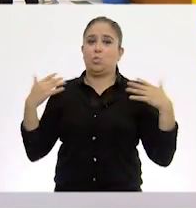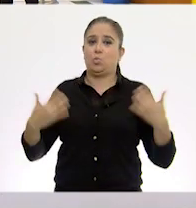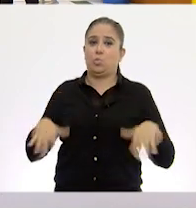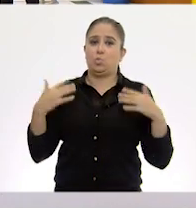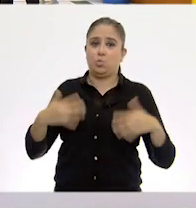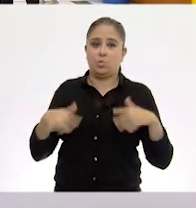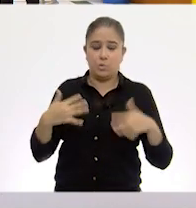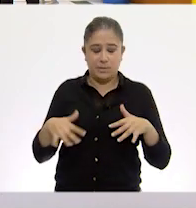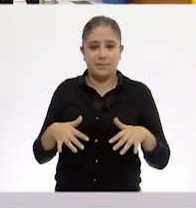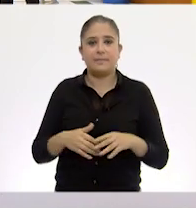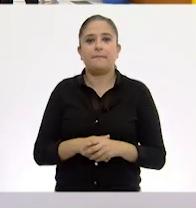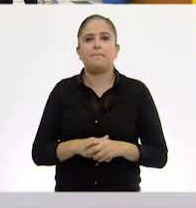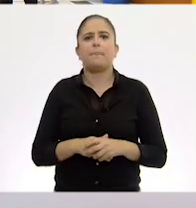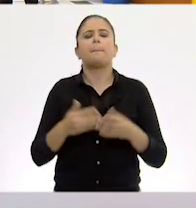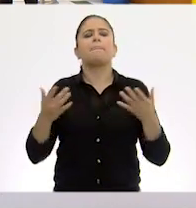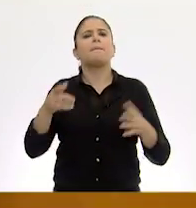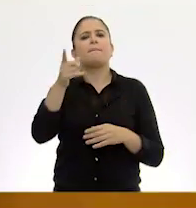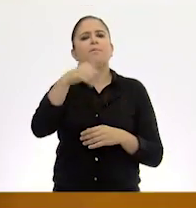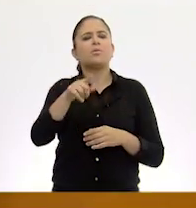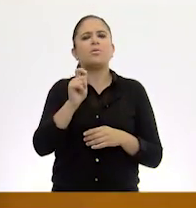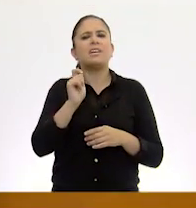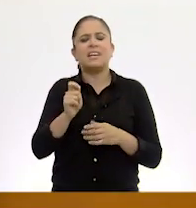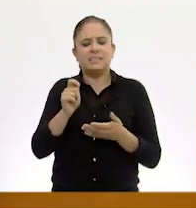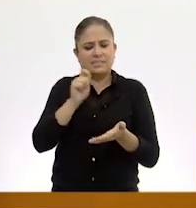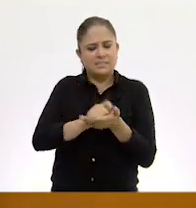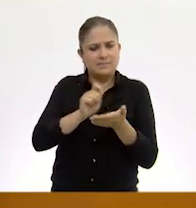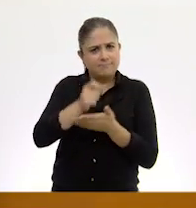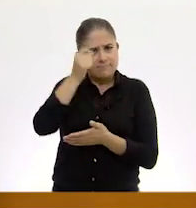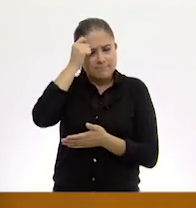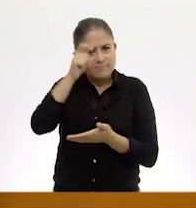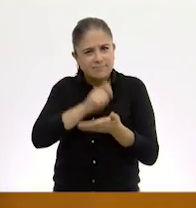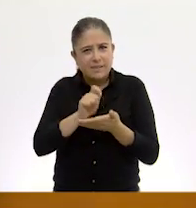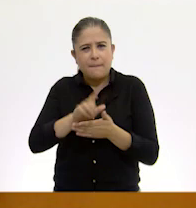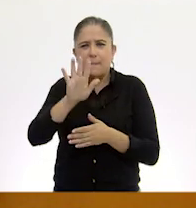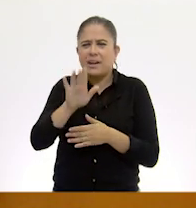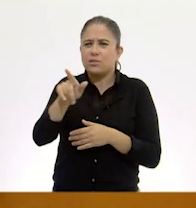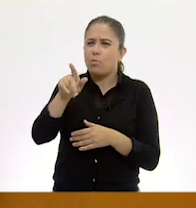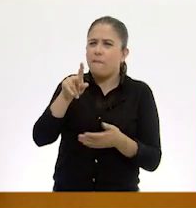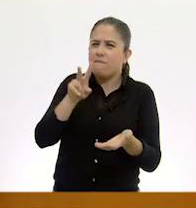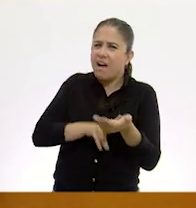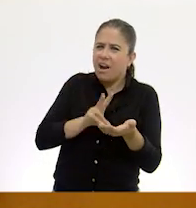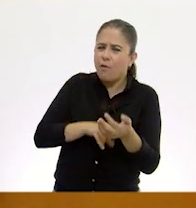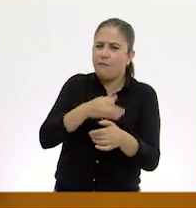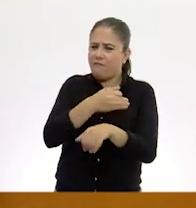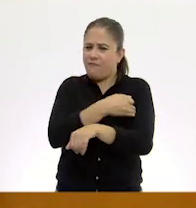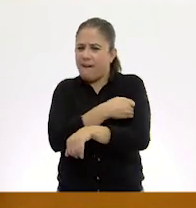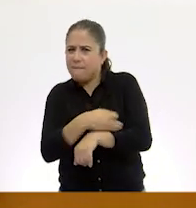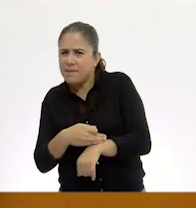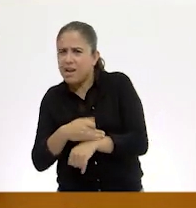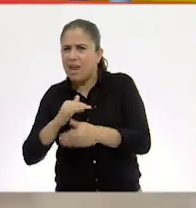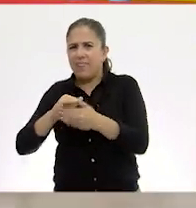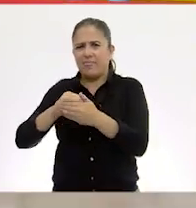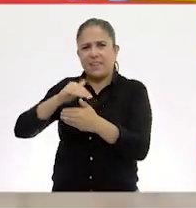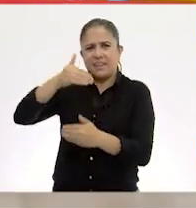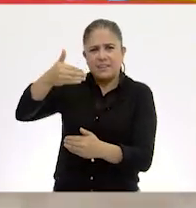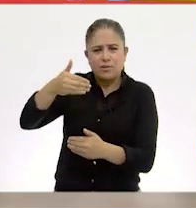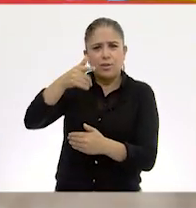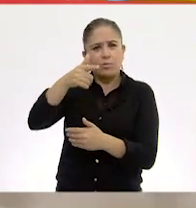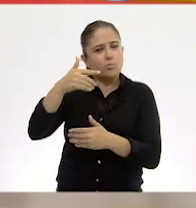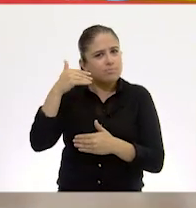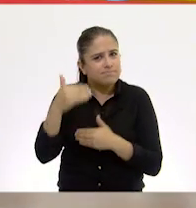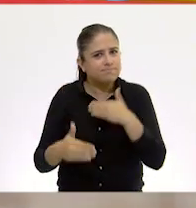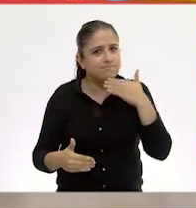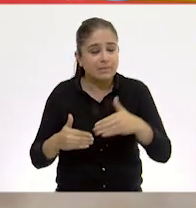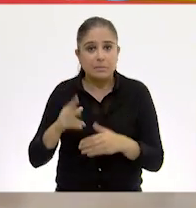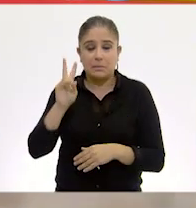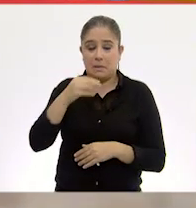bueno, ¿qué te inspiró a escribir esta canción? Porque habla de como de ciertos valores de la familia, ¿cierto? Que es un gran tesoro, ¿no? Y que te impulsa. Sí.